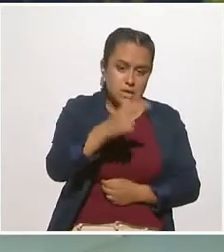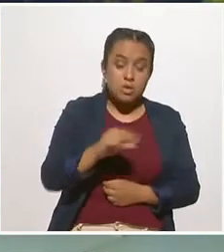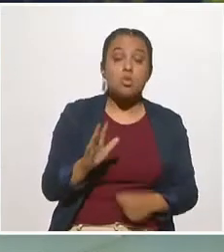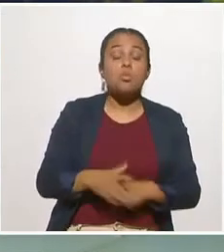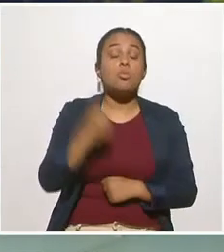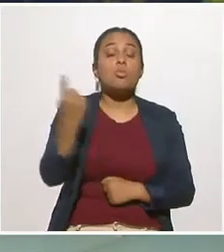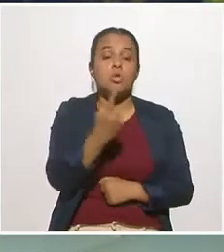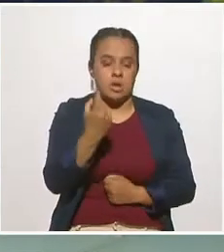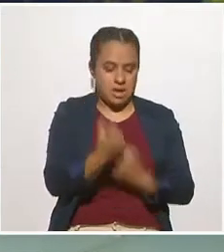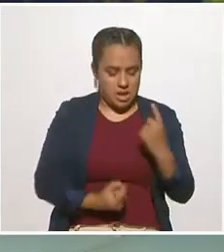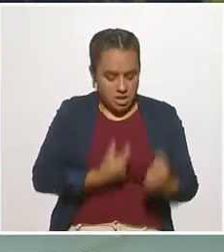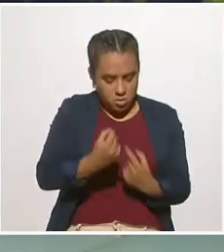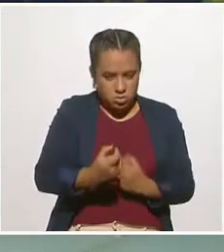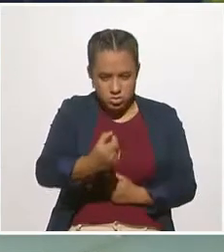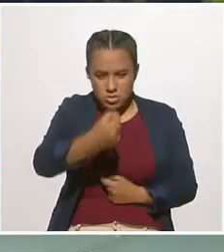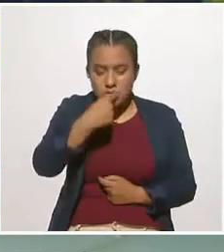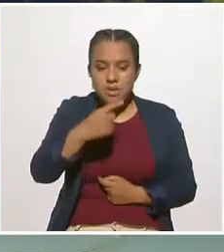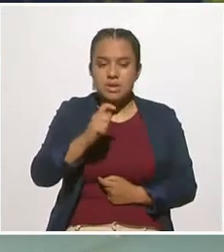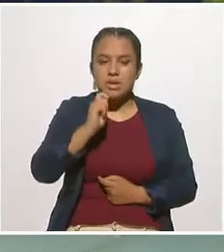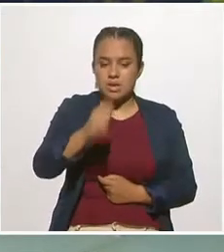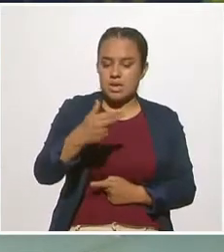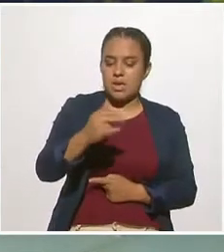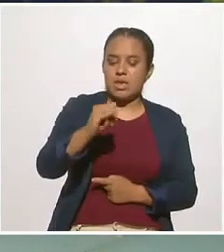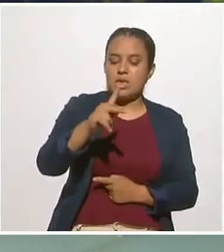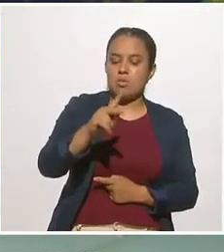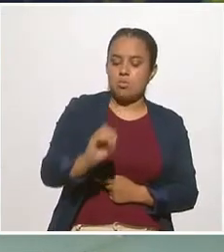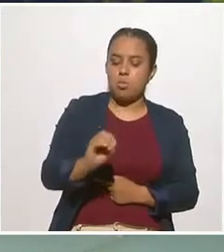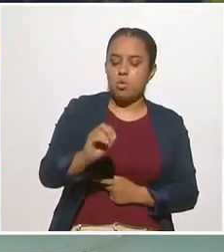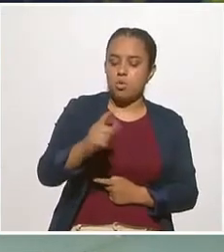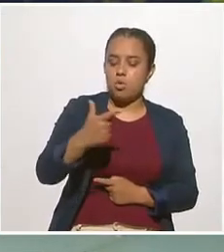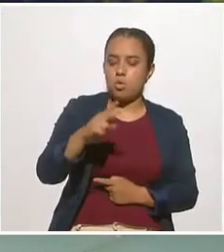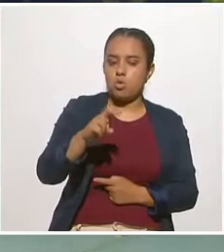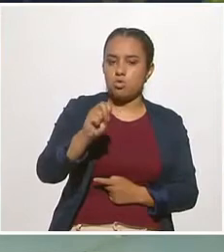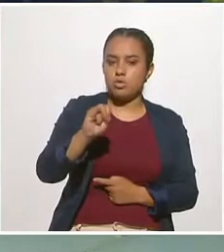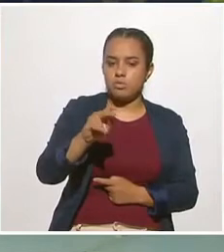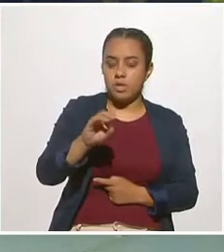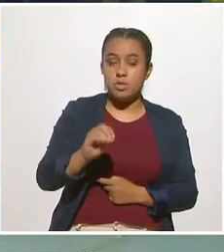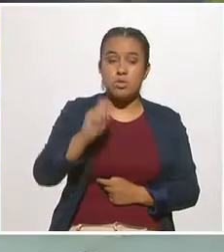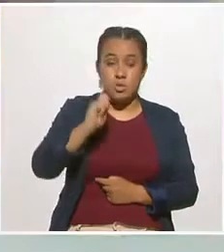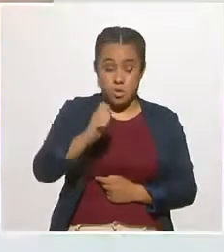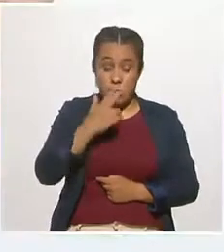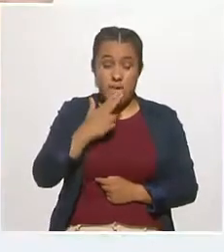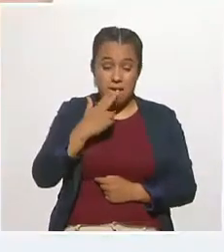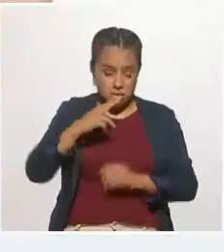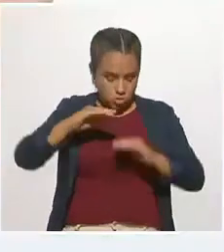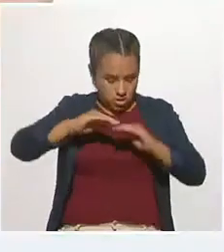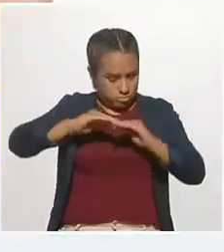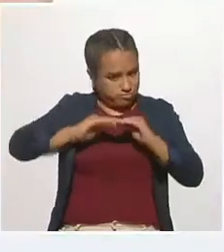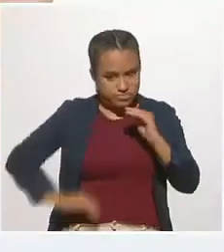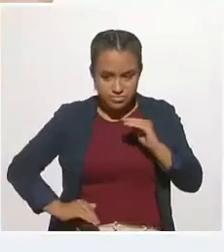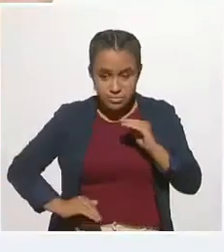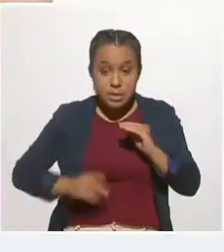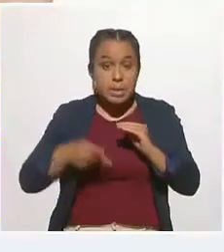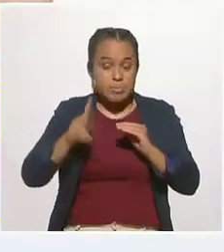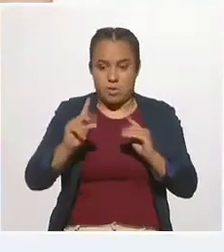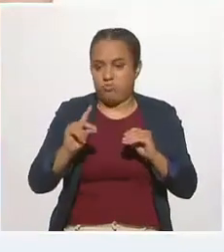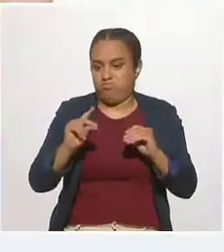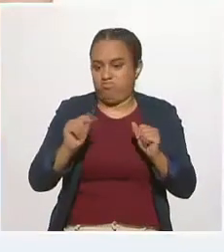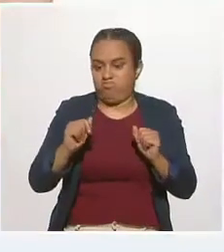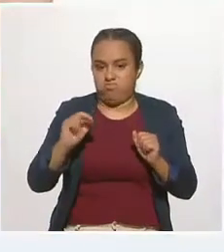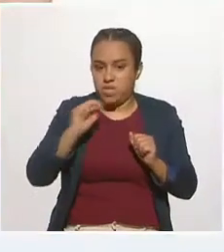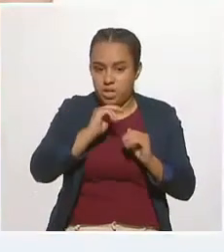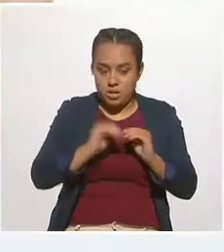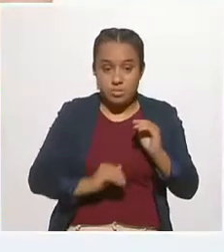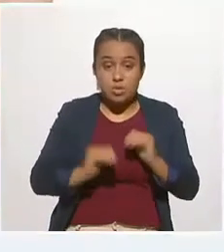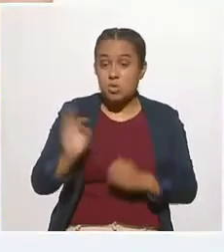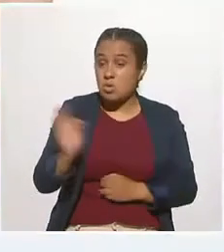nosotros les llamamos hipoglucemiantes, o sea, que hacen que los niveles de glucosa bajen, pero bajan rápido. Si yo no los consumo, no